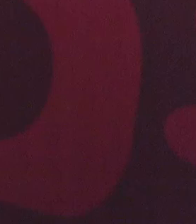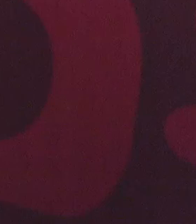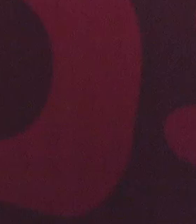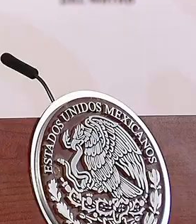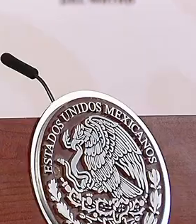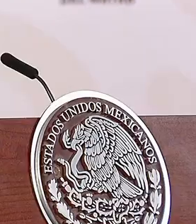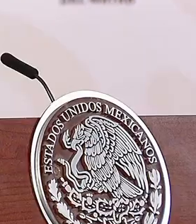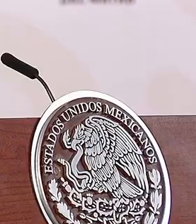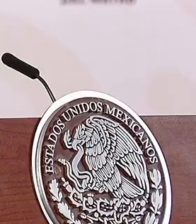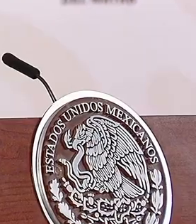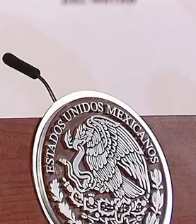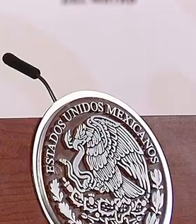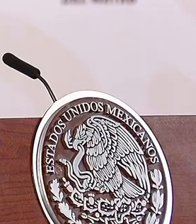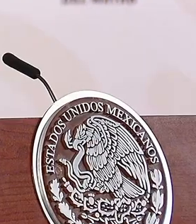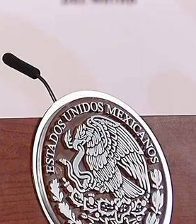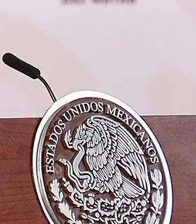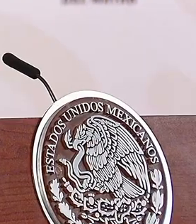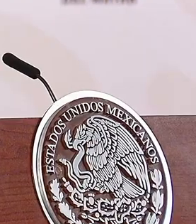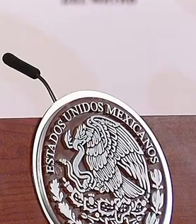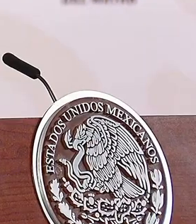No es igual.